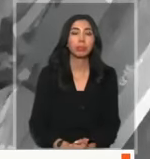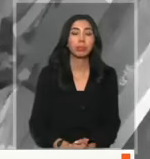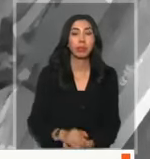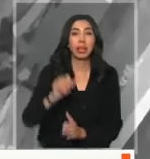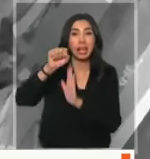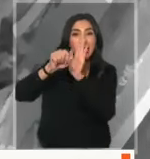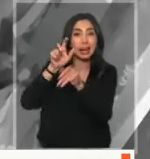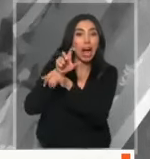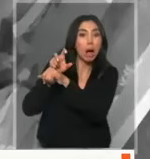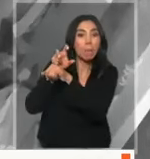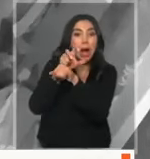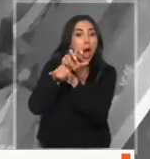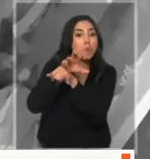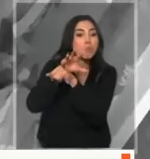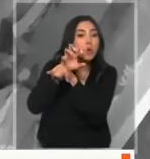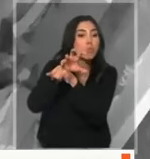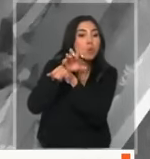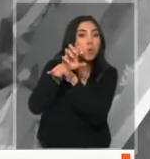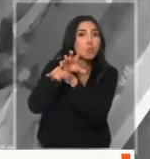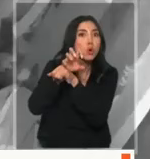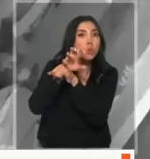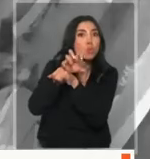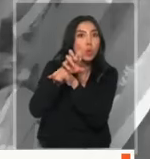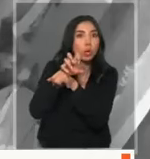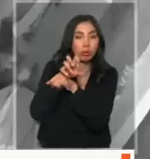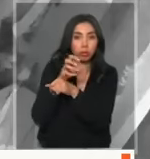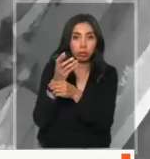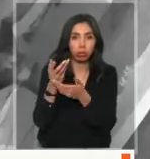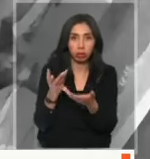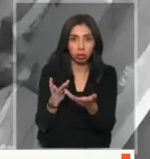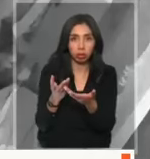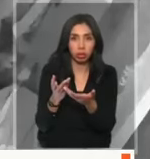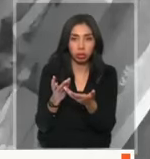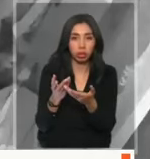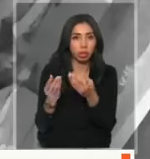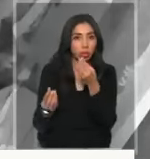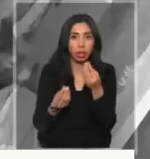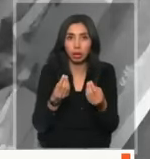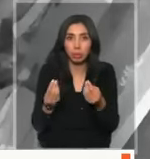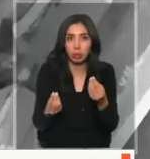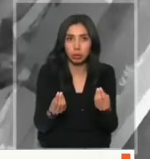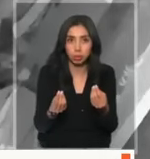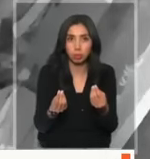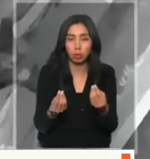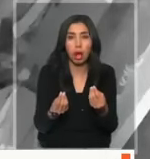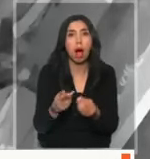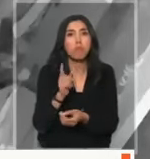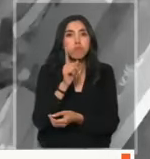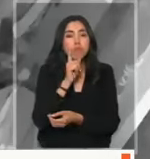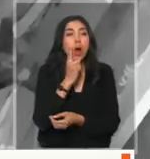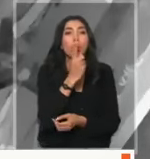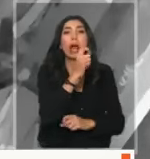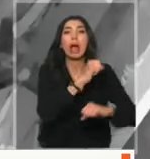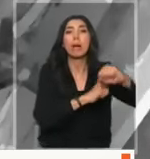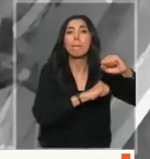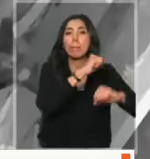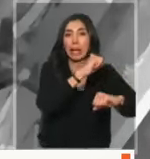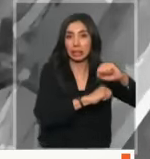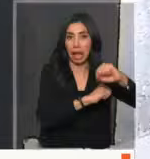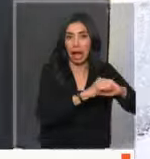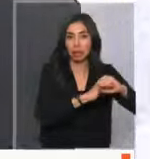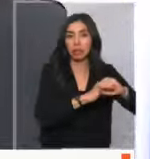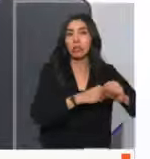que terminaron grabando toda la hazaña no eran las únicas que debieron haber funcionado. Estaban asociadas a una empresa de seguridad,